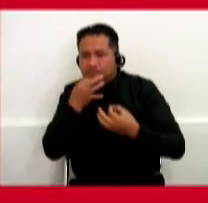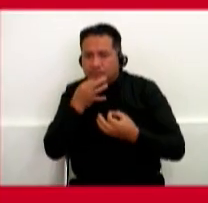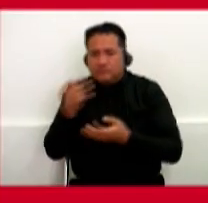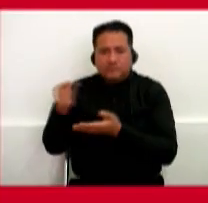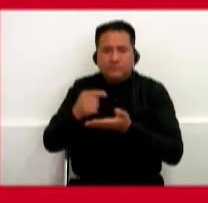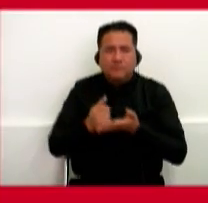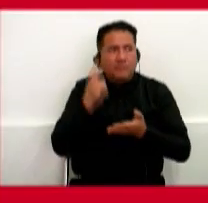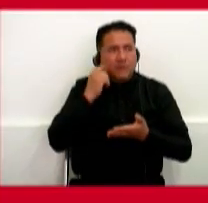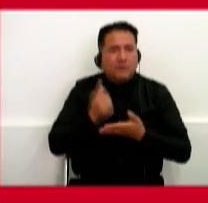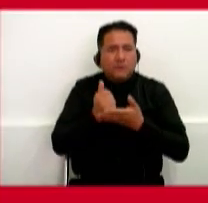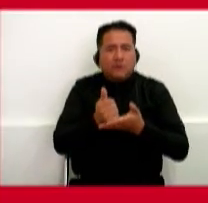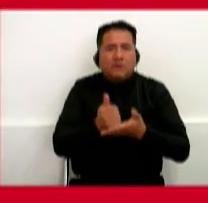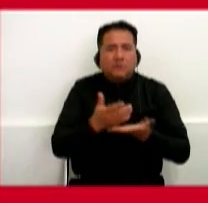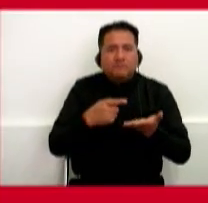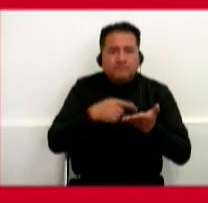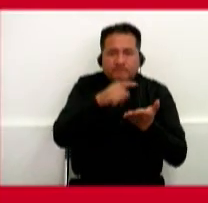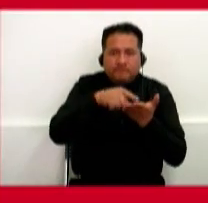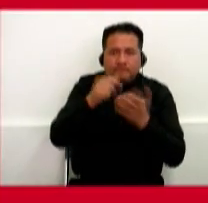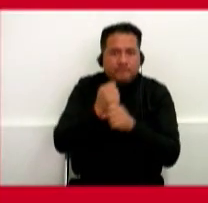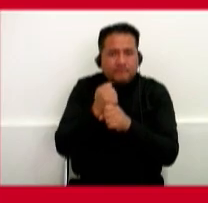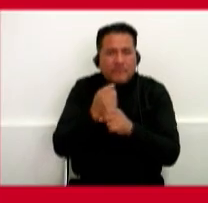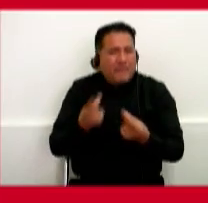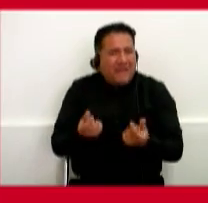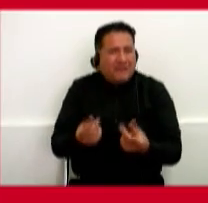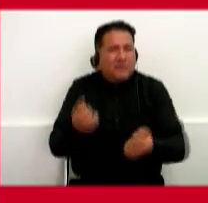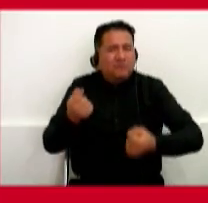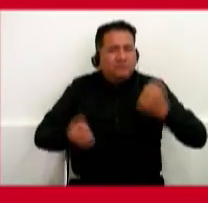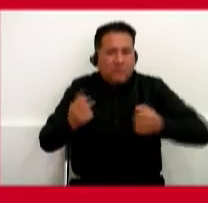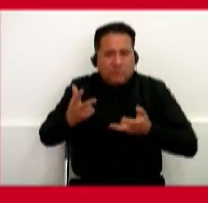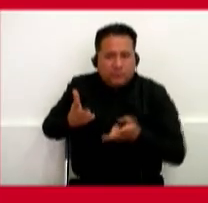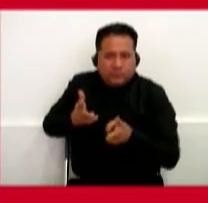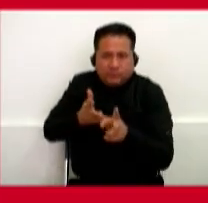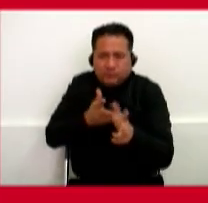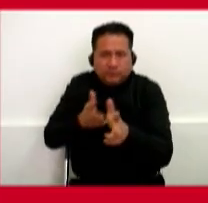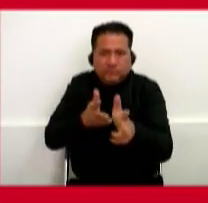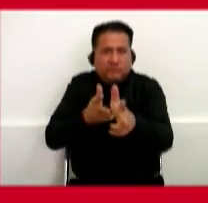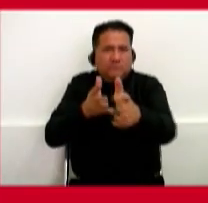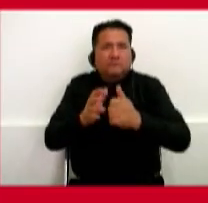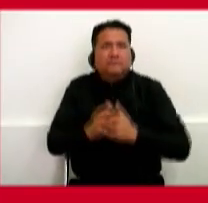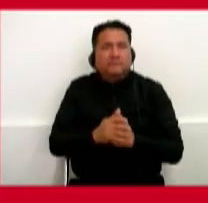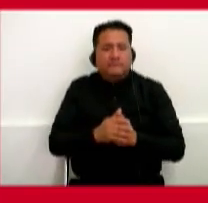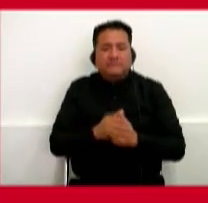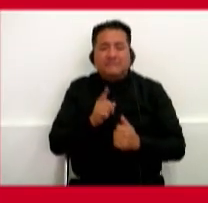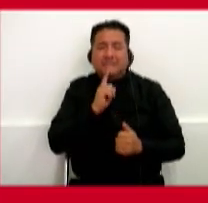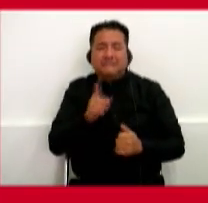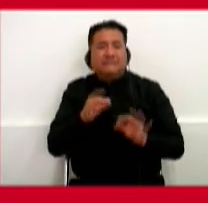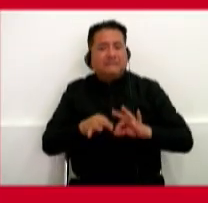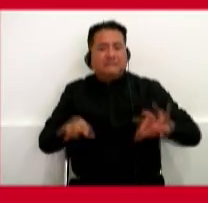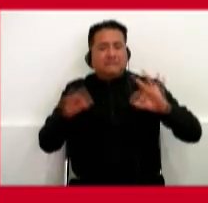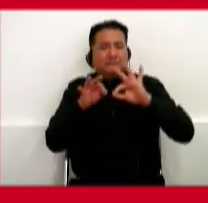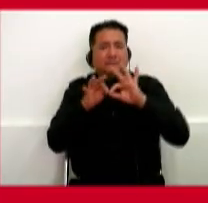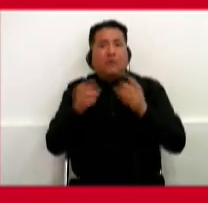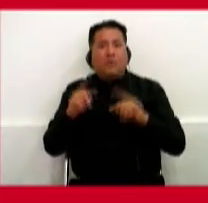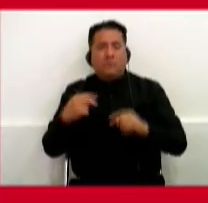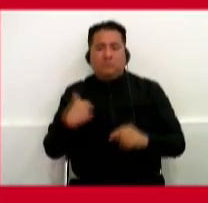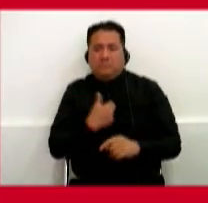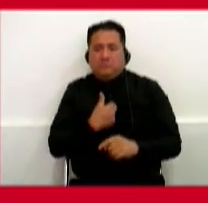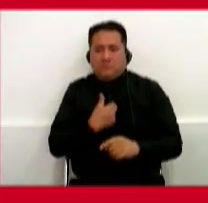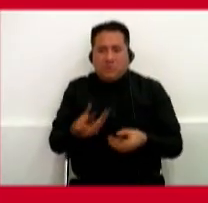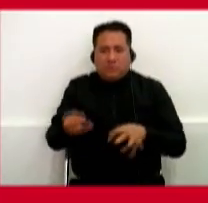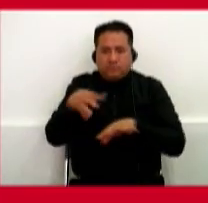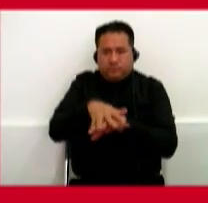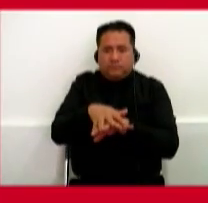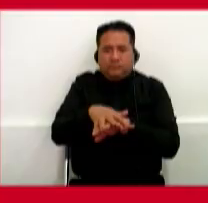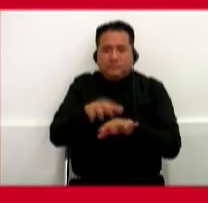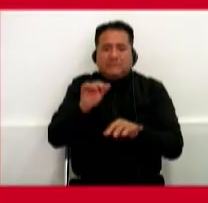forma más rápida. Entonces, esa es también la otra cosa que es muy importante cuando implementamos todo este sistema.